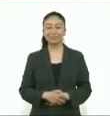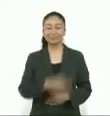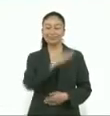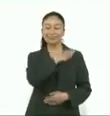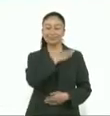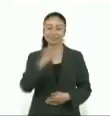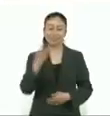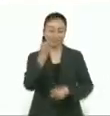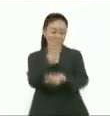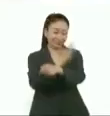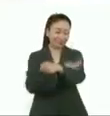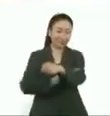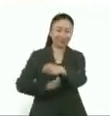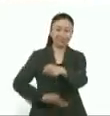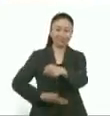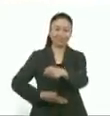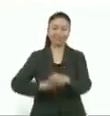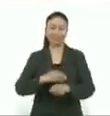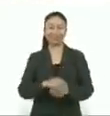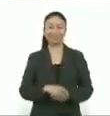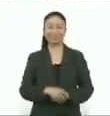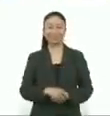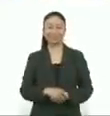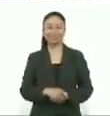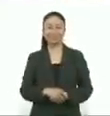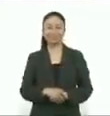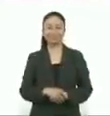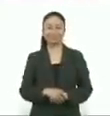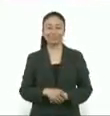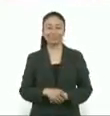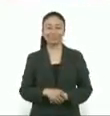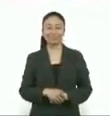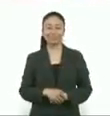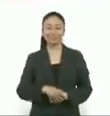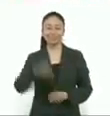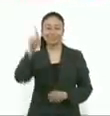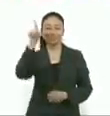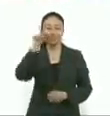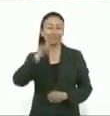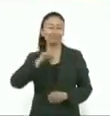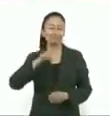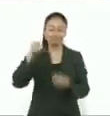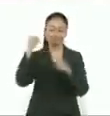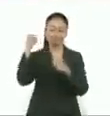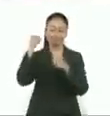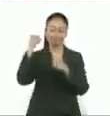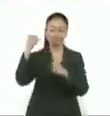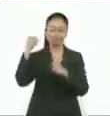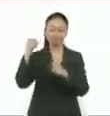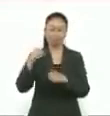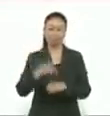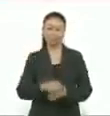Buenas tardes. ¡Que viva la mujer!